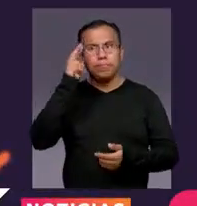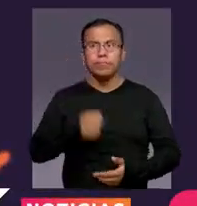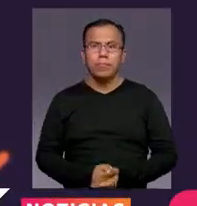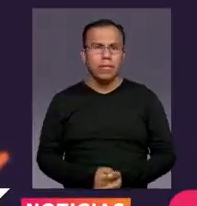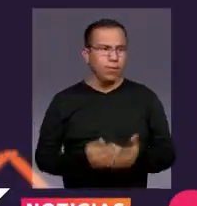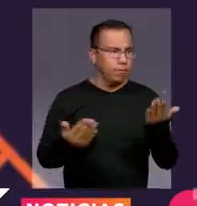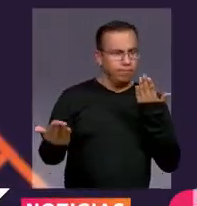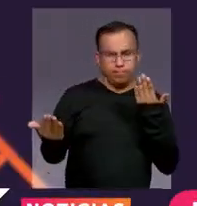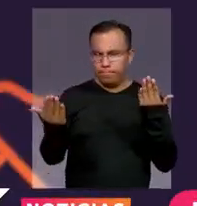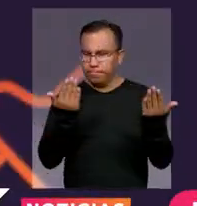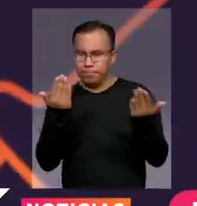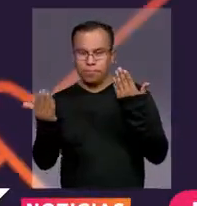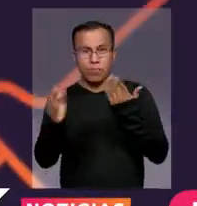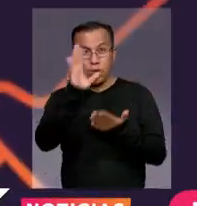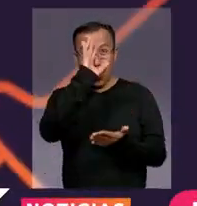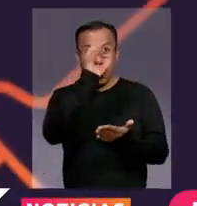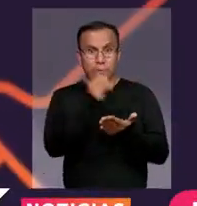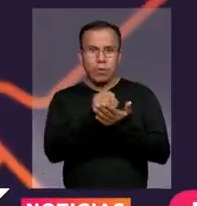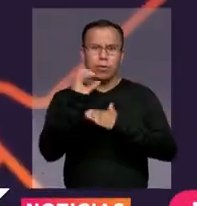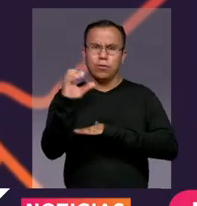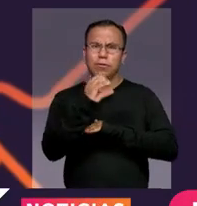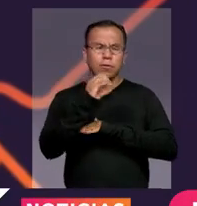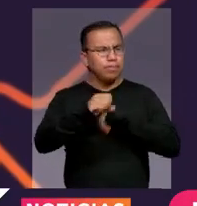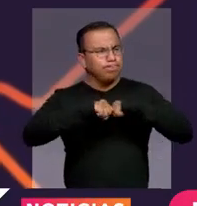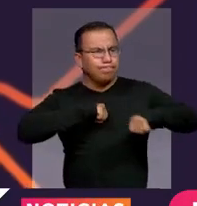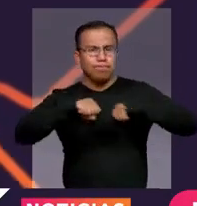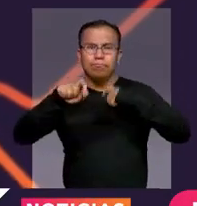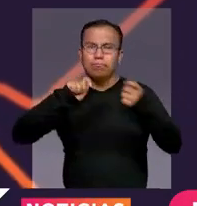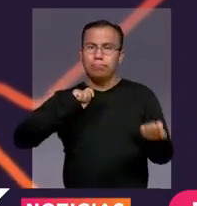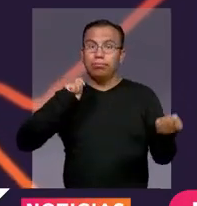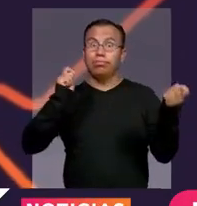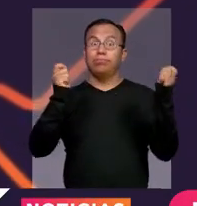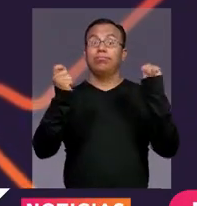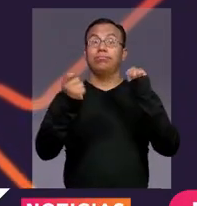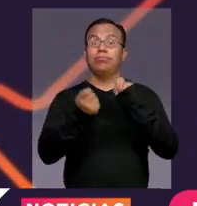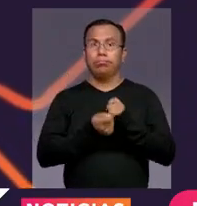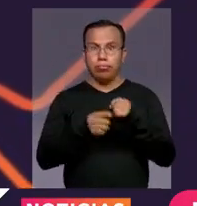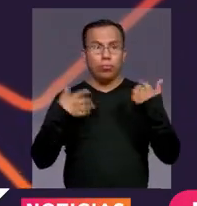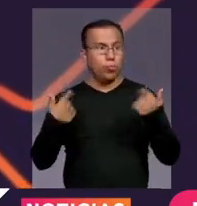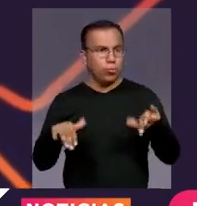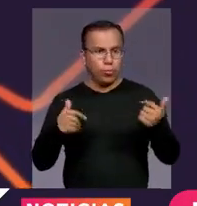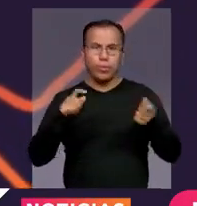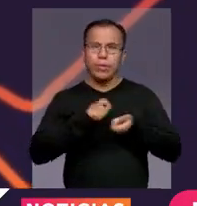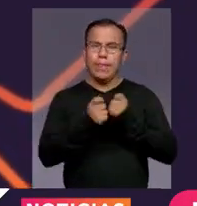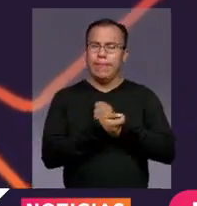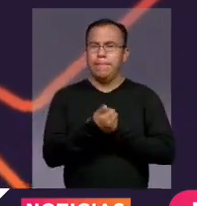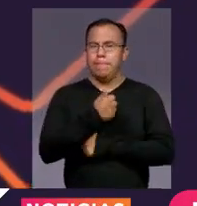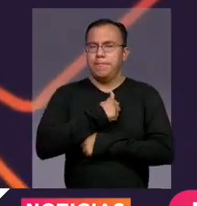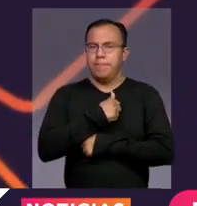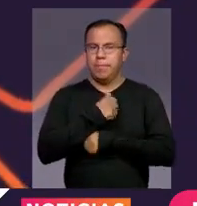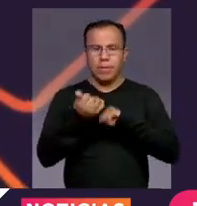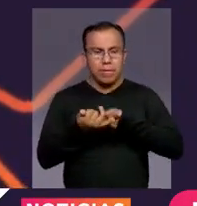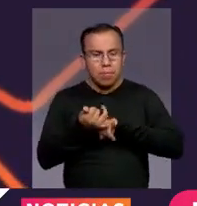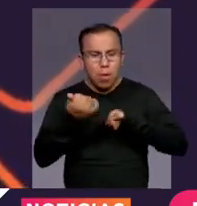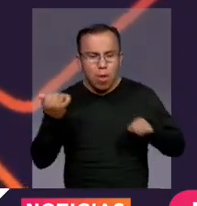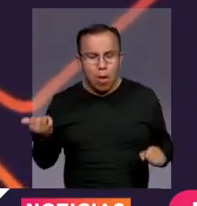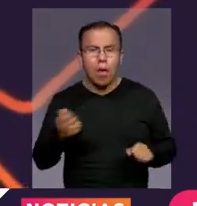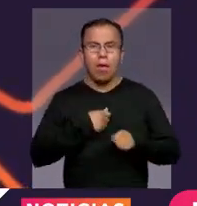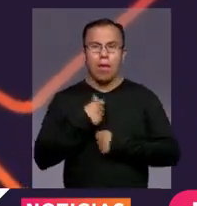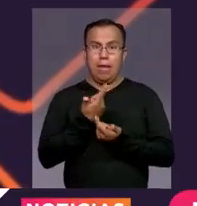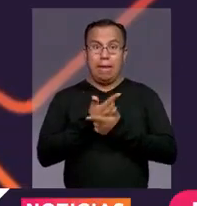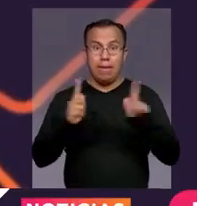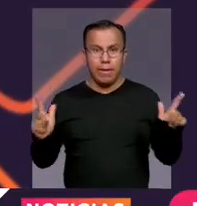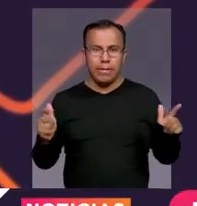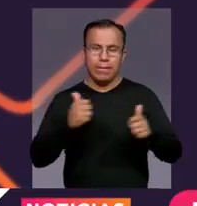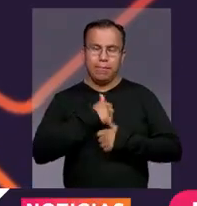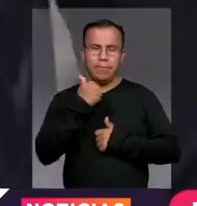muestra cómo la opinión colombiana se ha movido mucho, mucho frente a la autonomía, a la libertad y a la